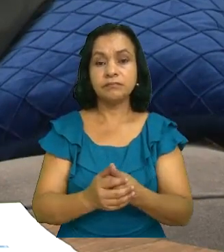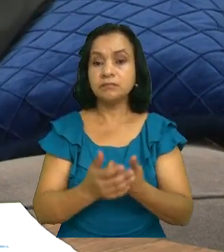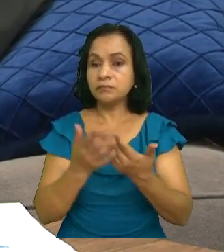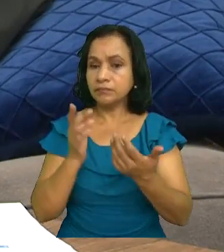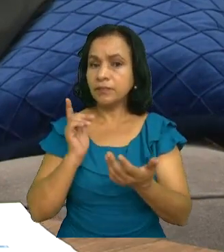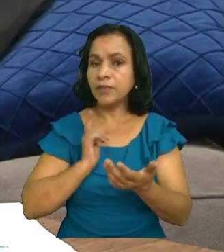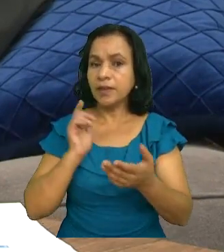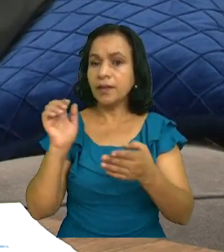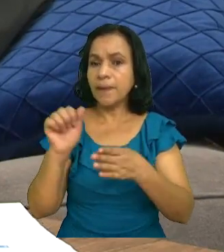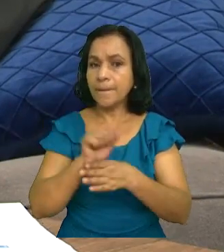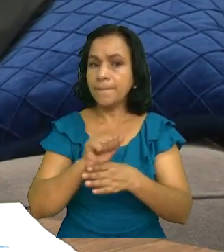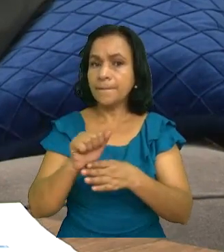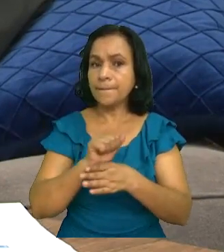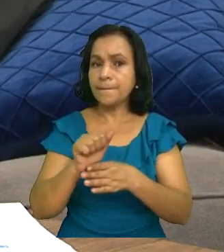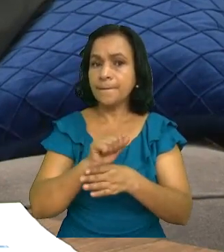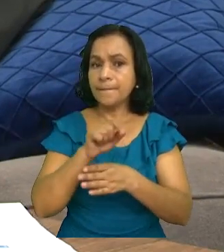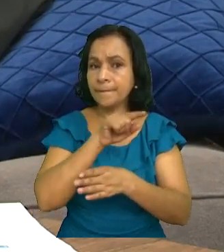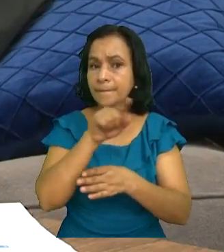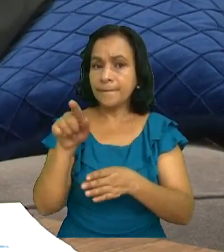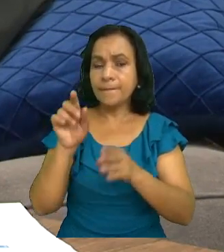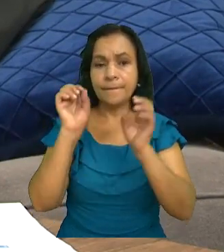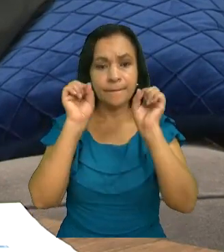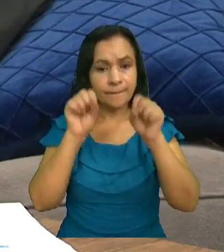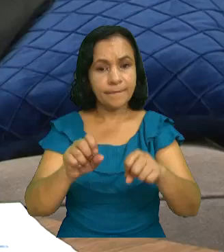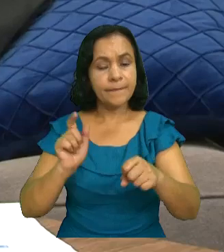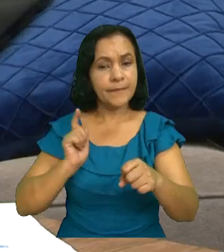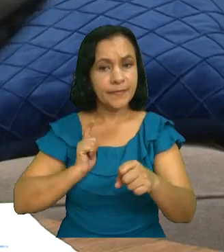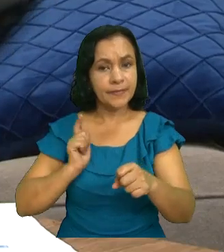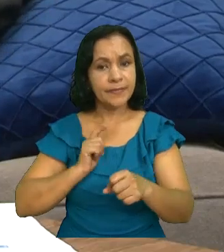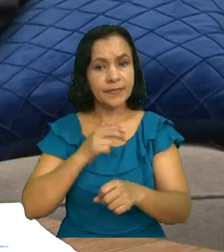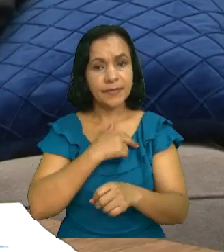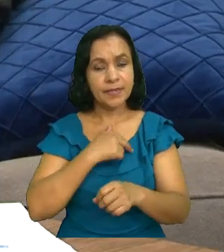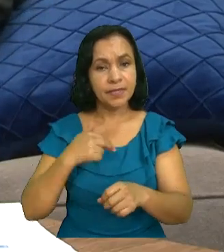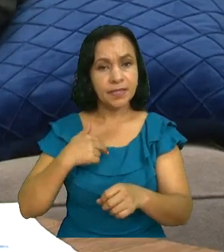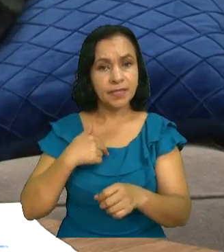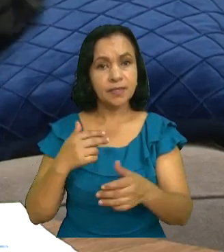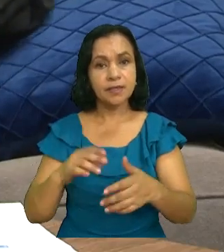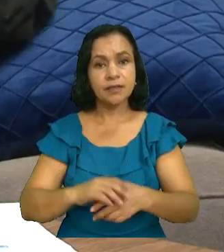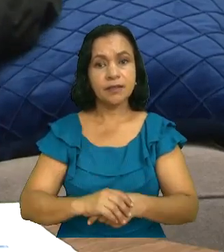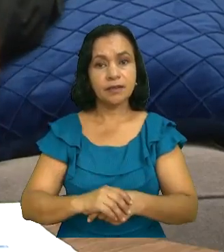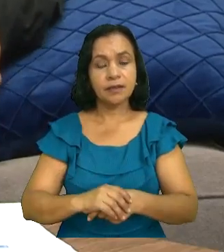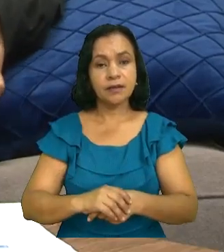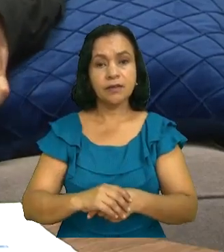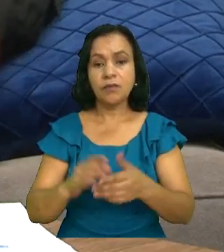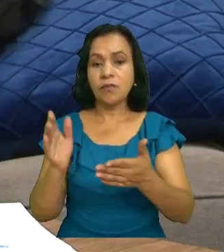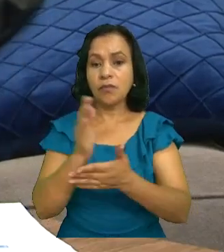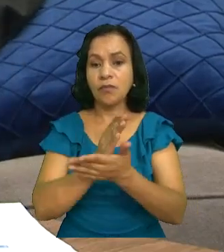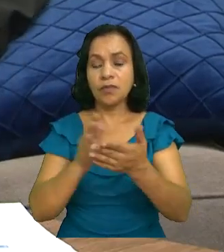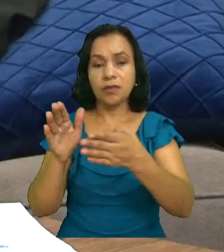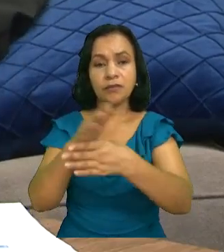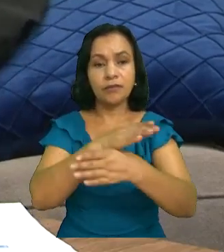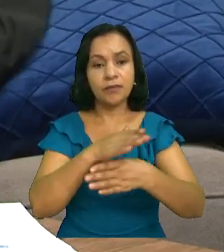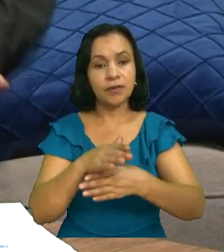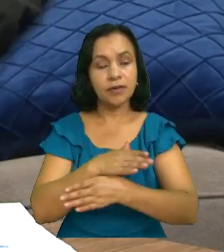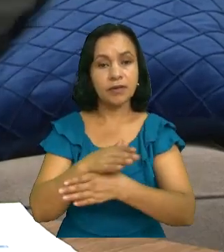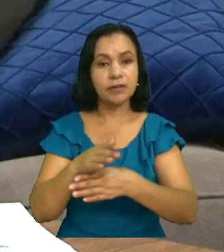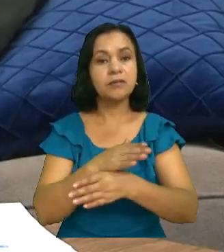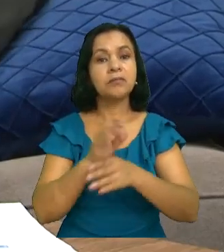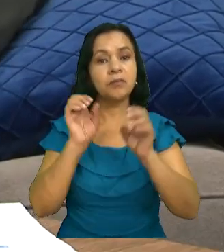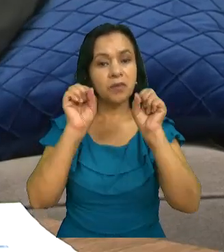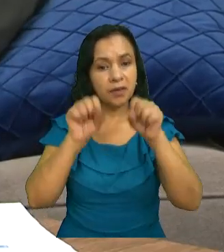práctica y en su capacidad para desempeñarse en oficios diversos. Los